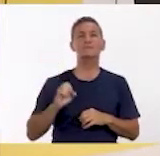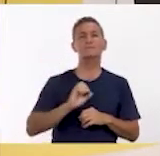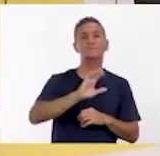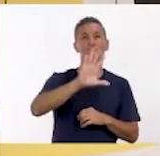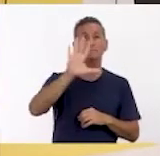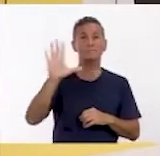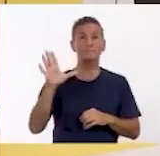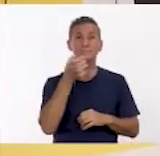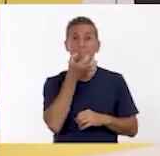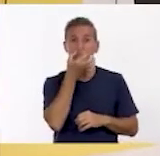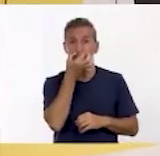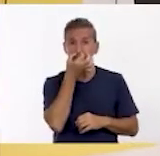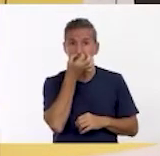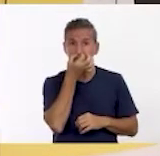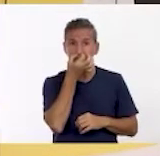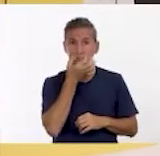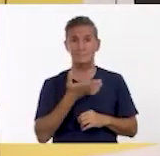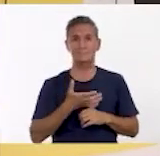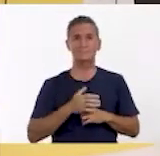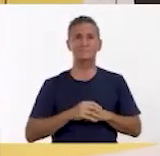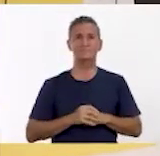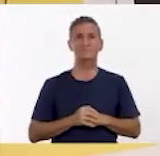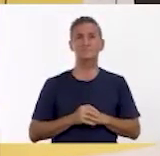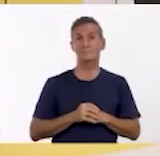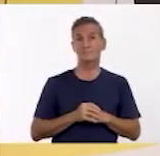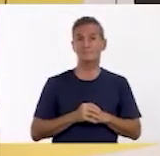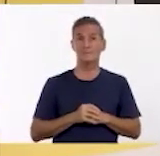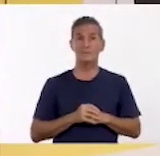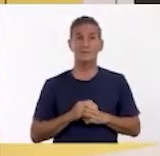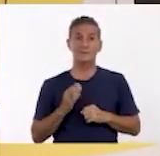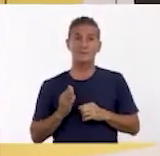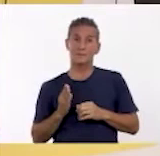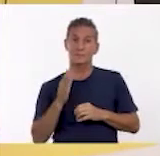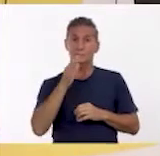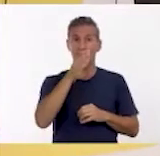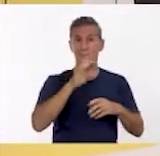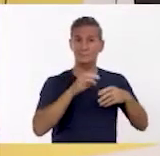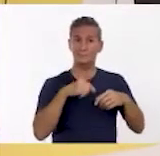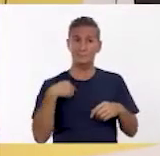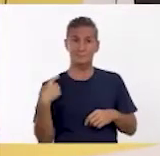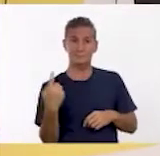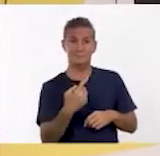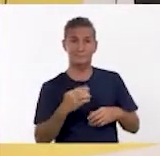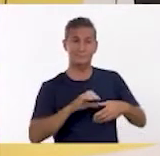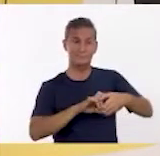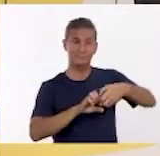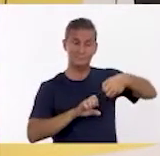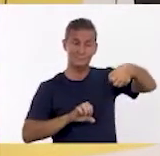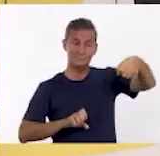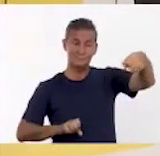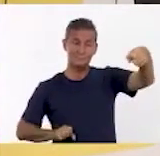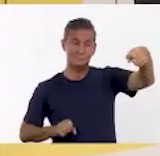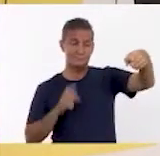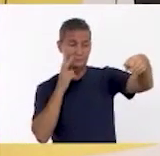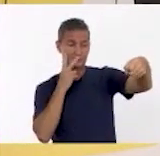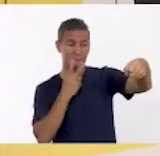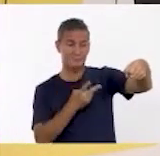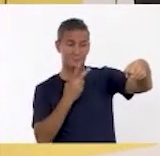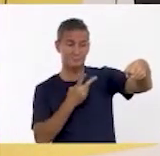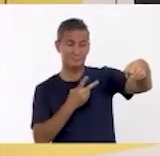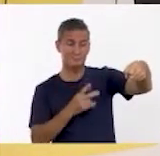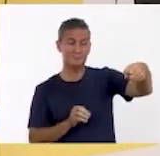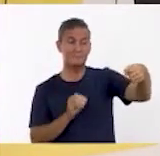al continente africano. Y si fuéramos, cuando vayamos a nuestro mapa, nos vamos a